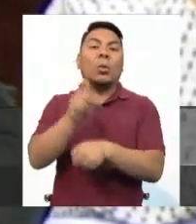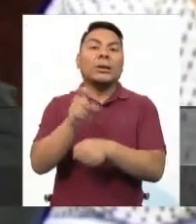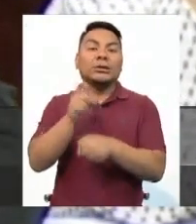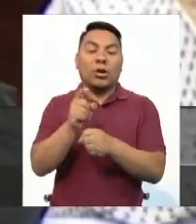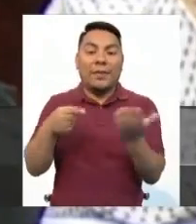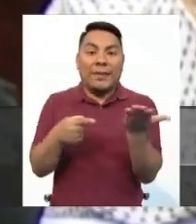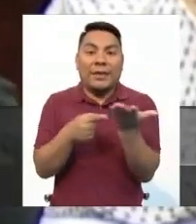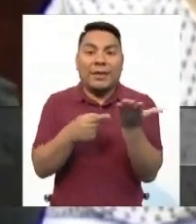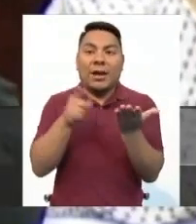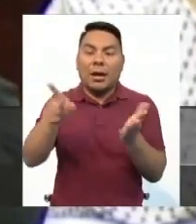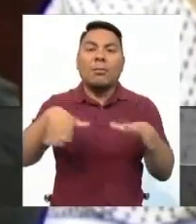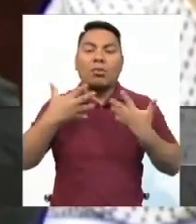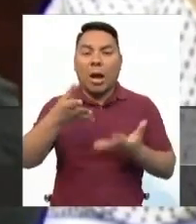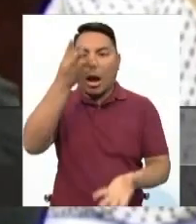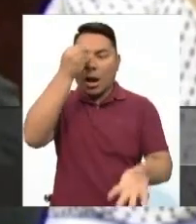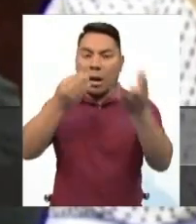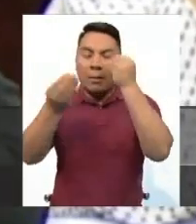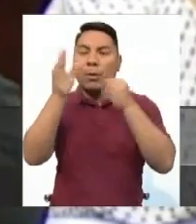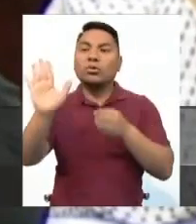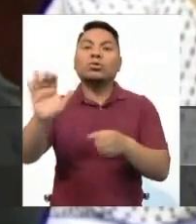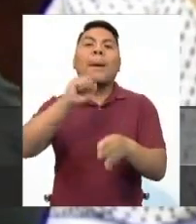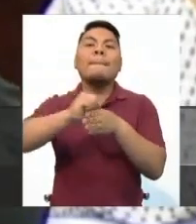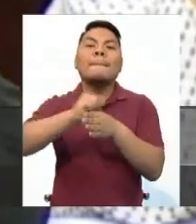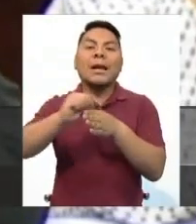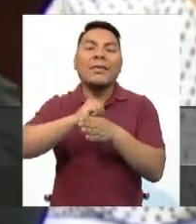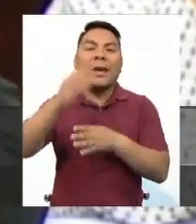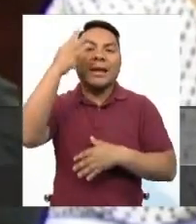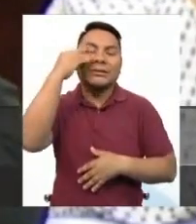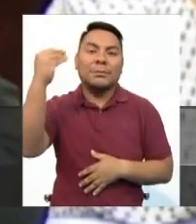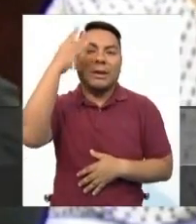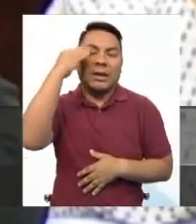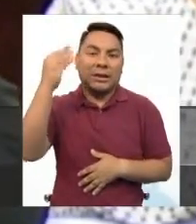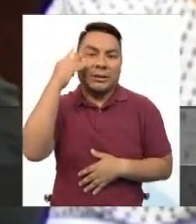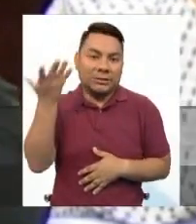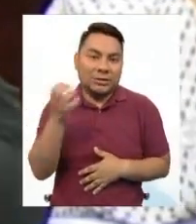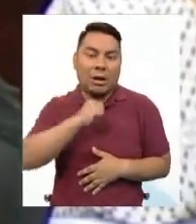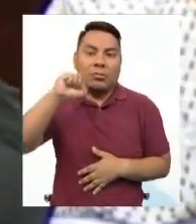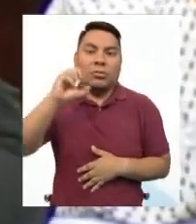técnica puedan formarse en la práctica, es decir, en aquello que efectivamente van a hacer.